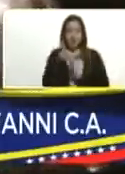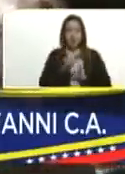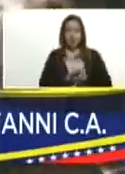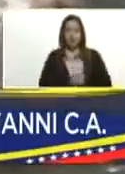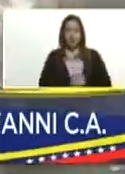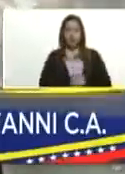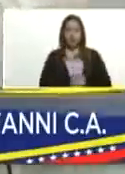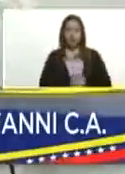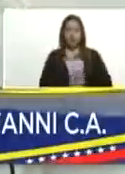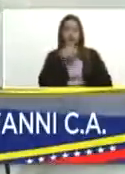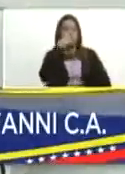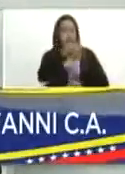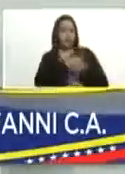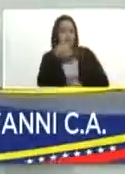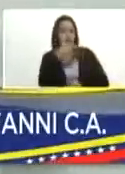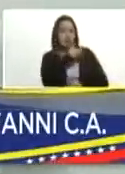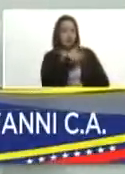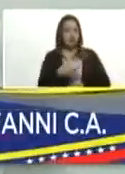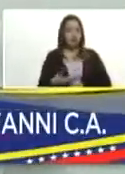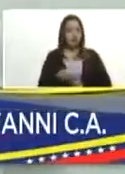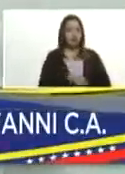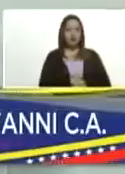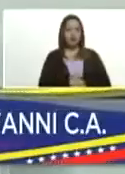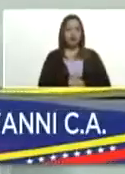Buenas tardes, presidente. Bueno,